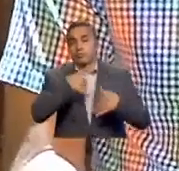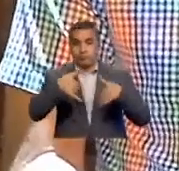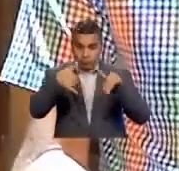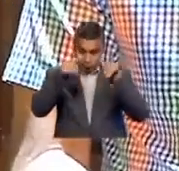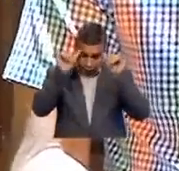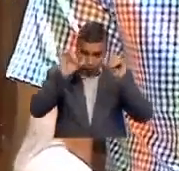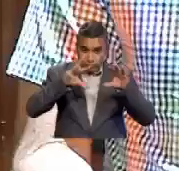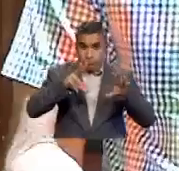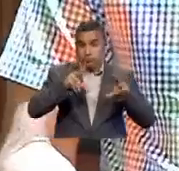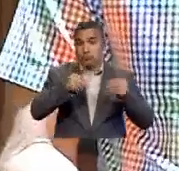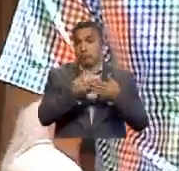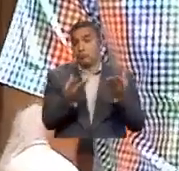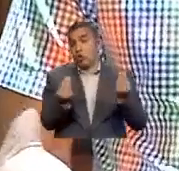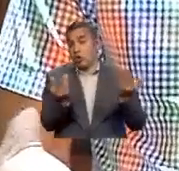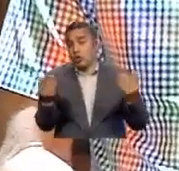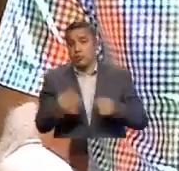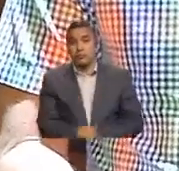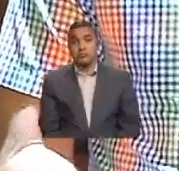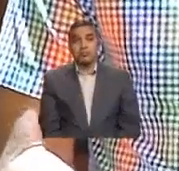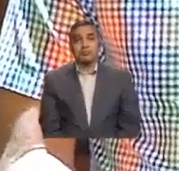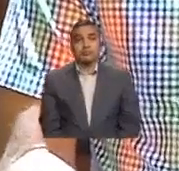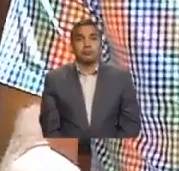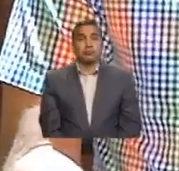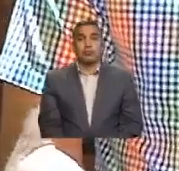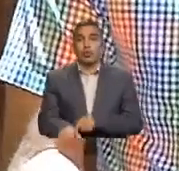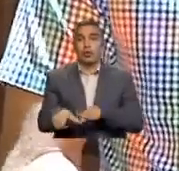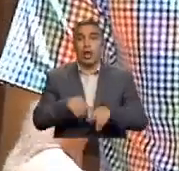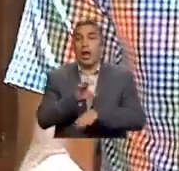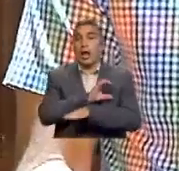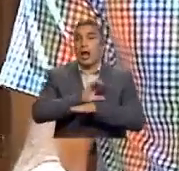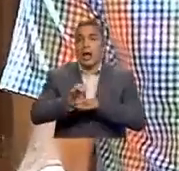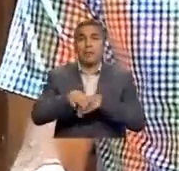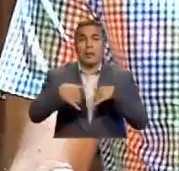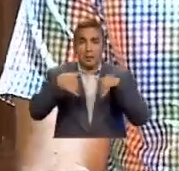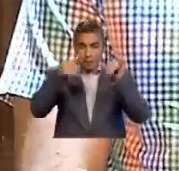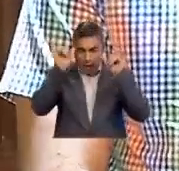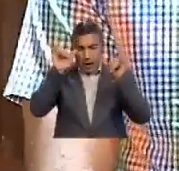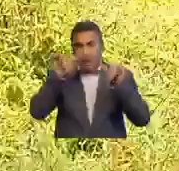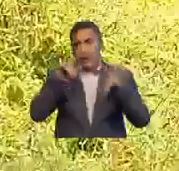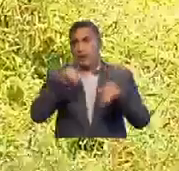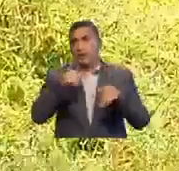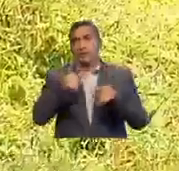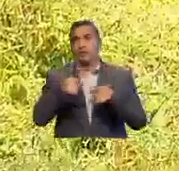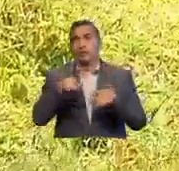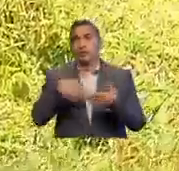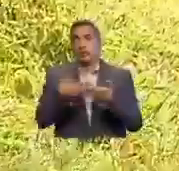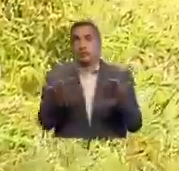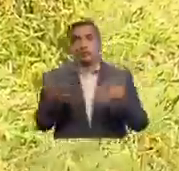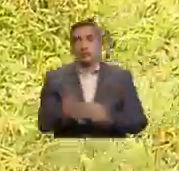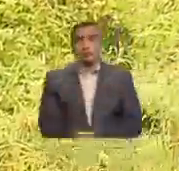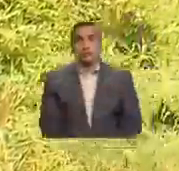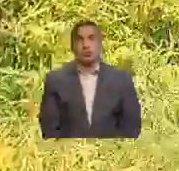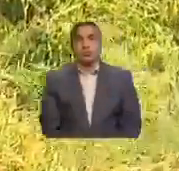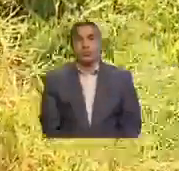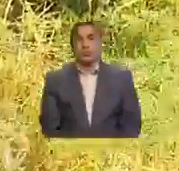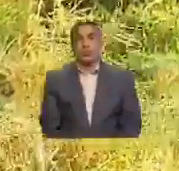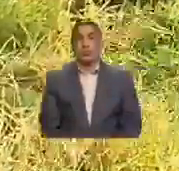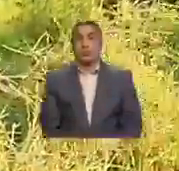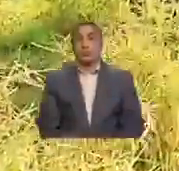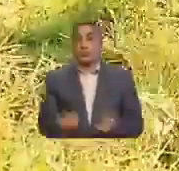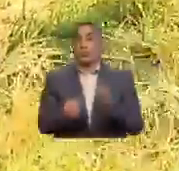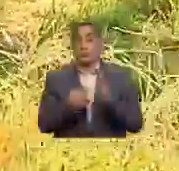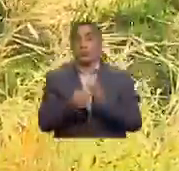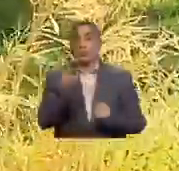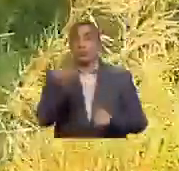ganado, delincuencia en el sector rural, ganadero, campesino en general. Por lo expuesto es